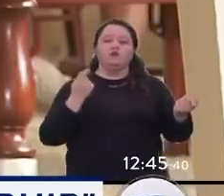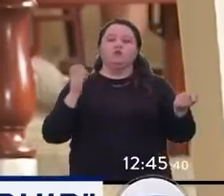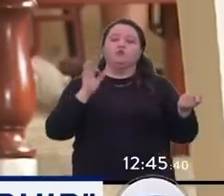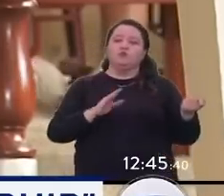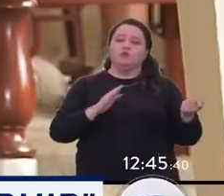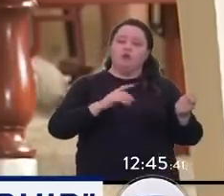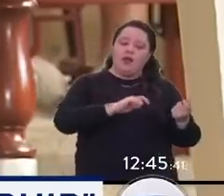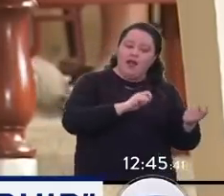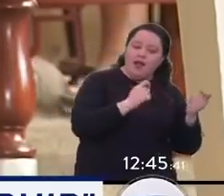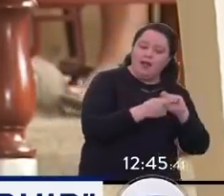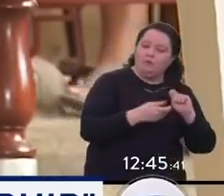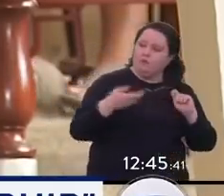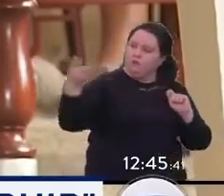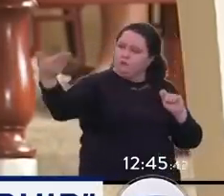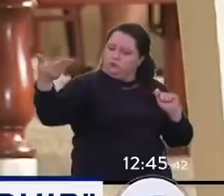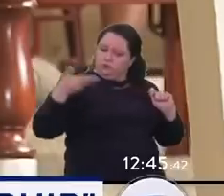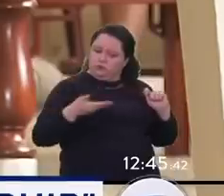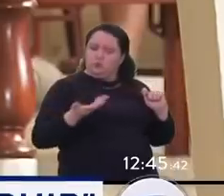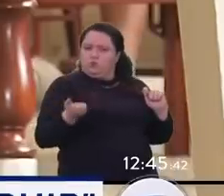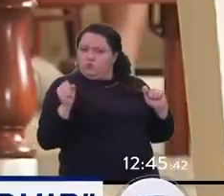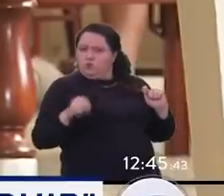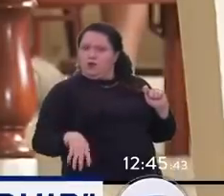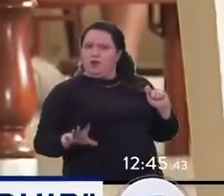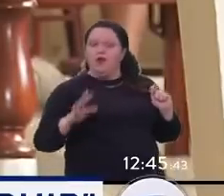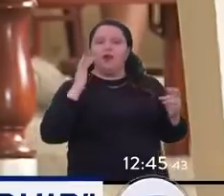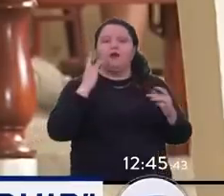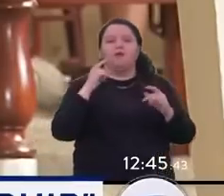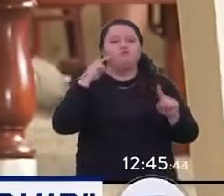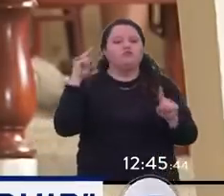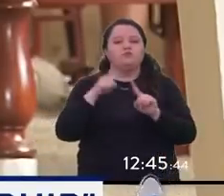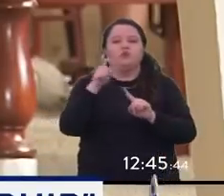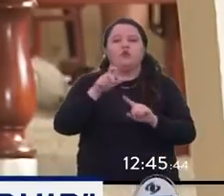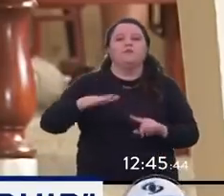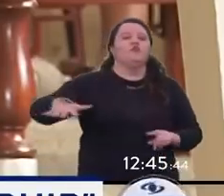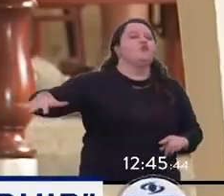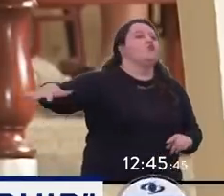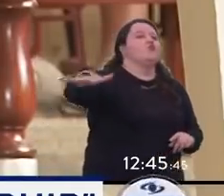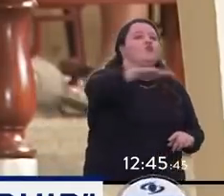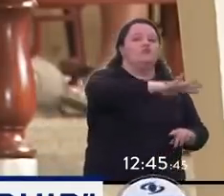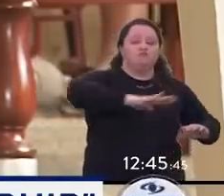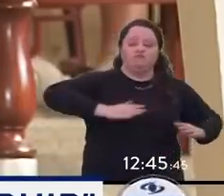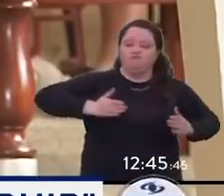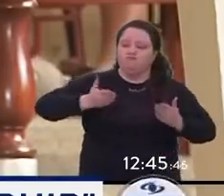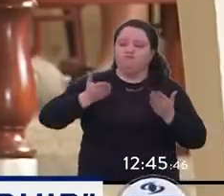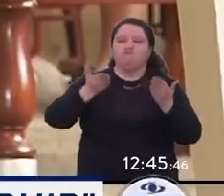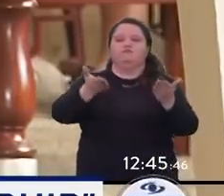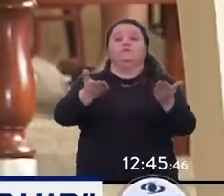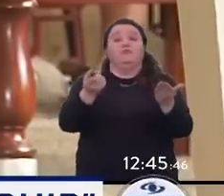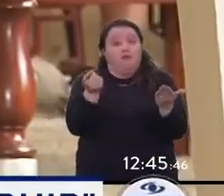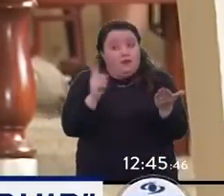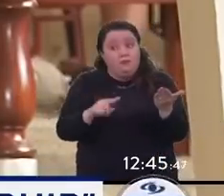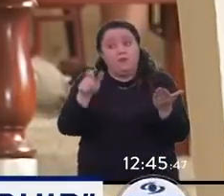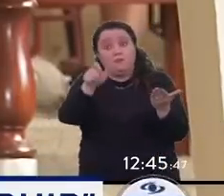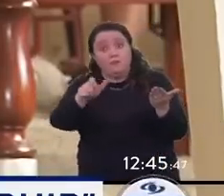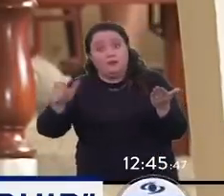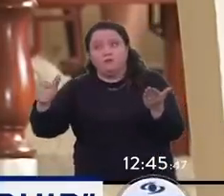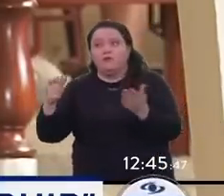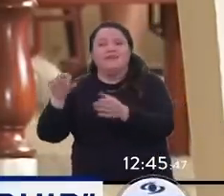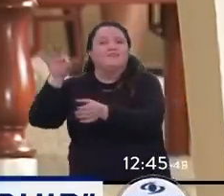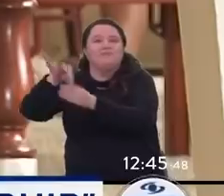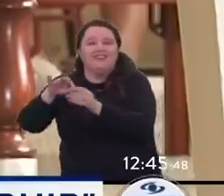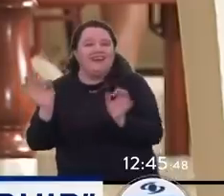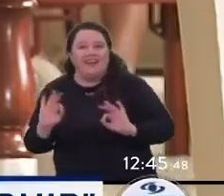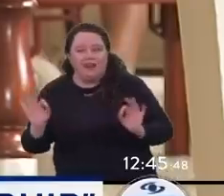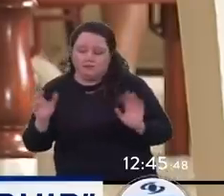del cambio, en un gobierno que va a ser para todos los colombianos y colombianas, incluyendo para la gente que no salió a votar,